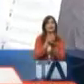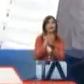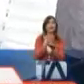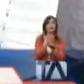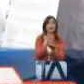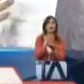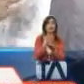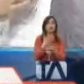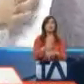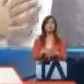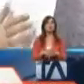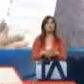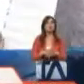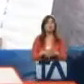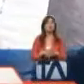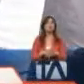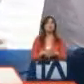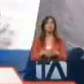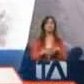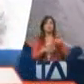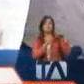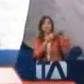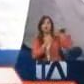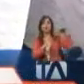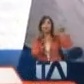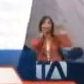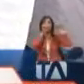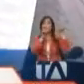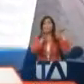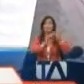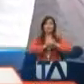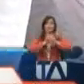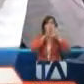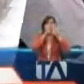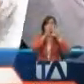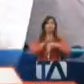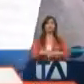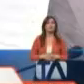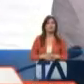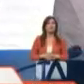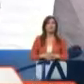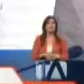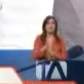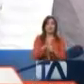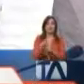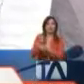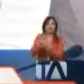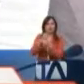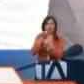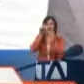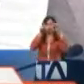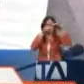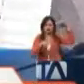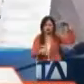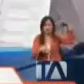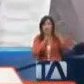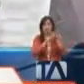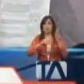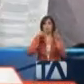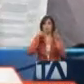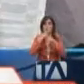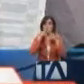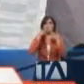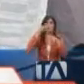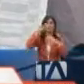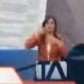en realidad resalta todo lo que es las preguntas, se tienen las seguridades del caso,